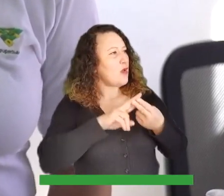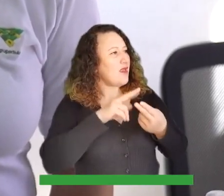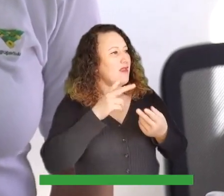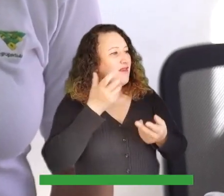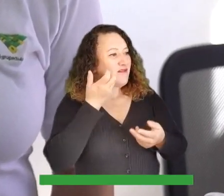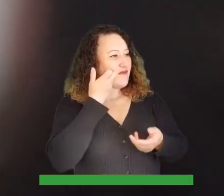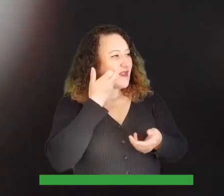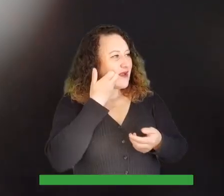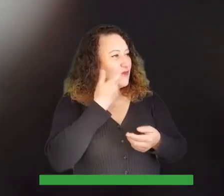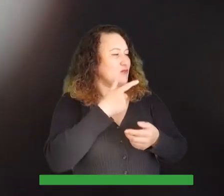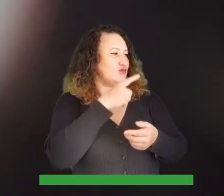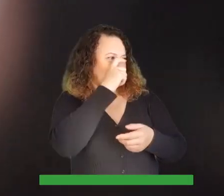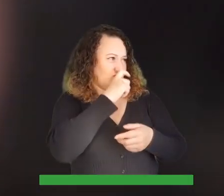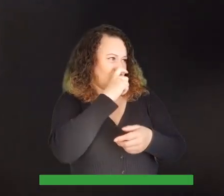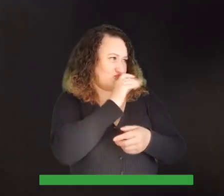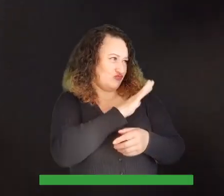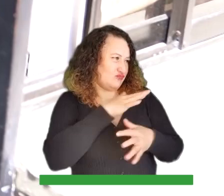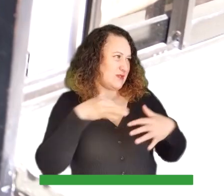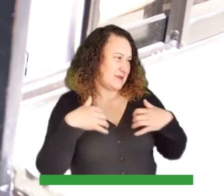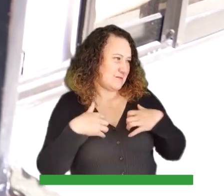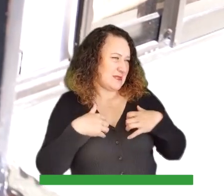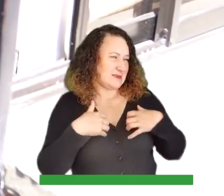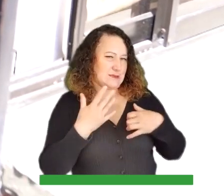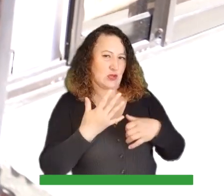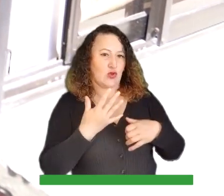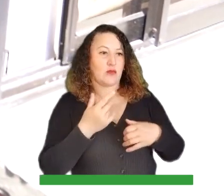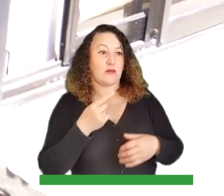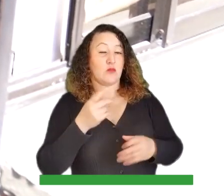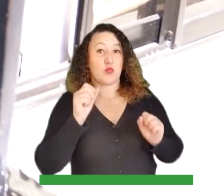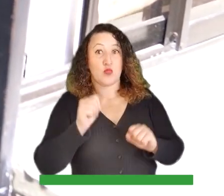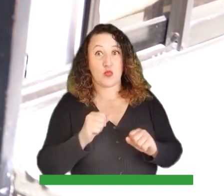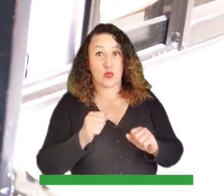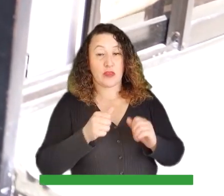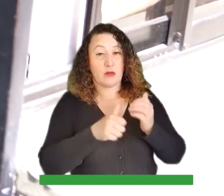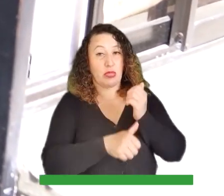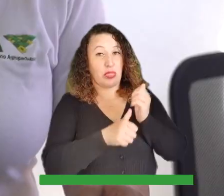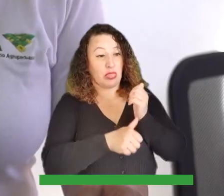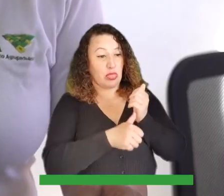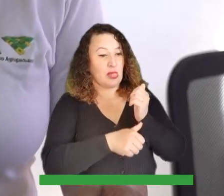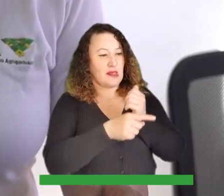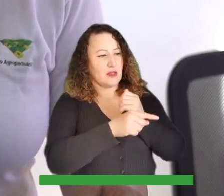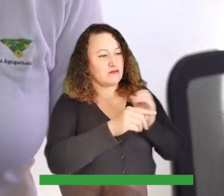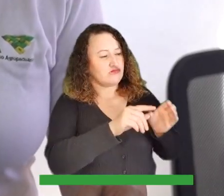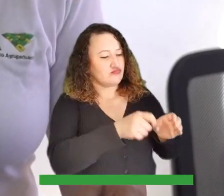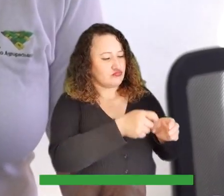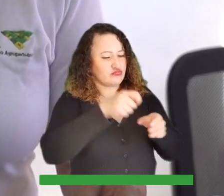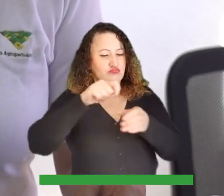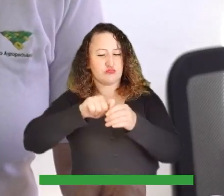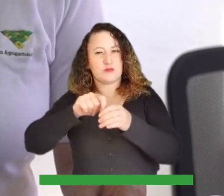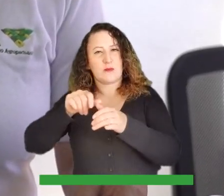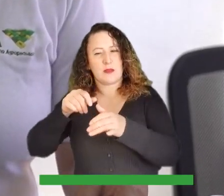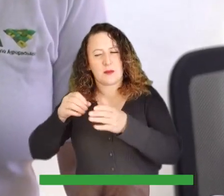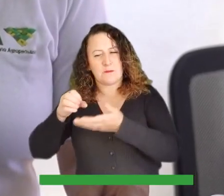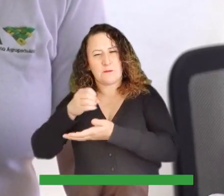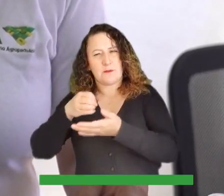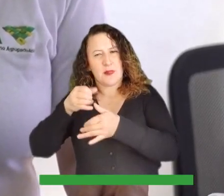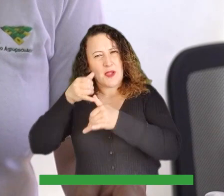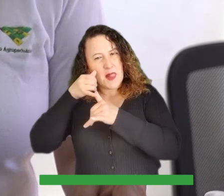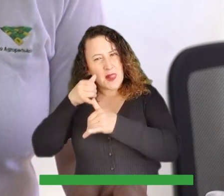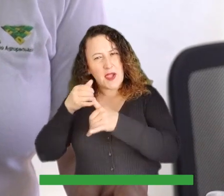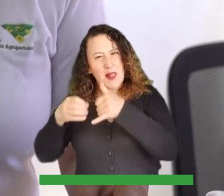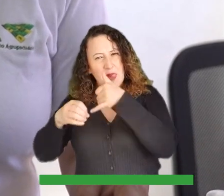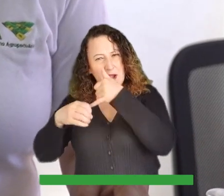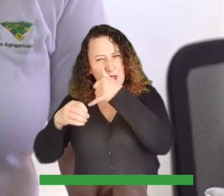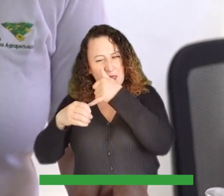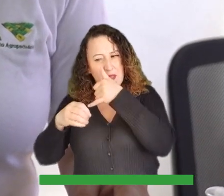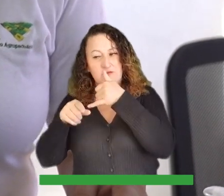la enfermedad que está afectando a sus animales. Podemos tomar una muestra de materia fecal para hacer un cultivo bacteriológico y una muestra de